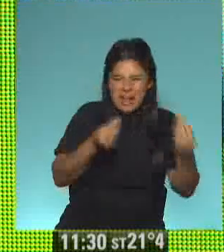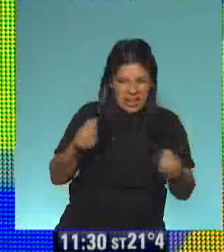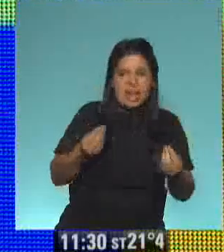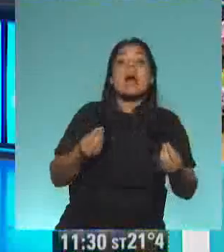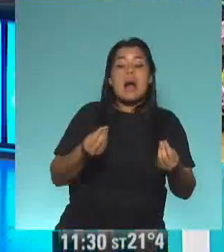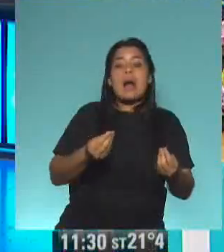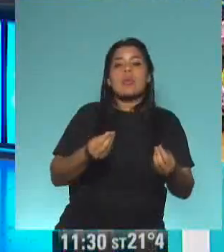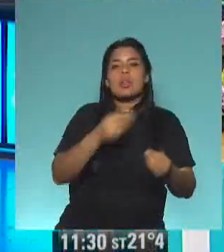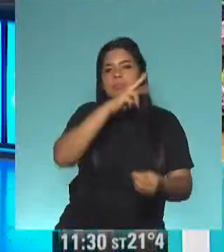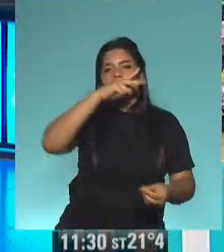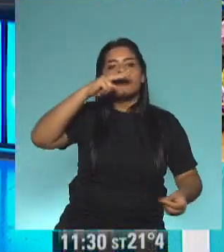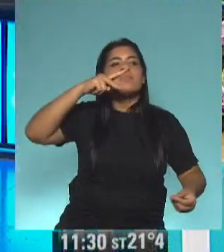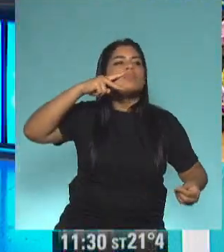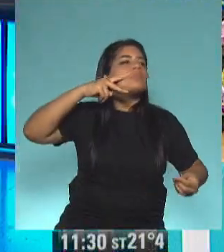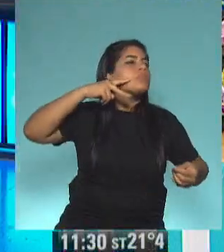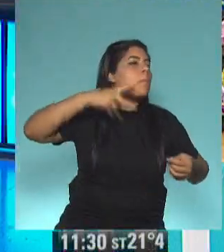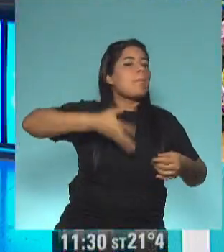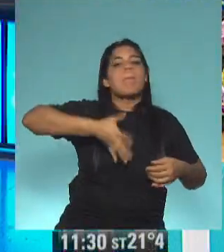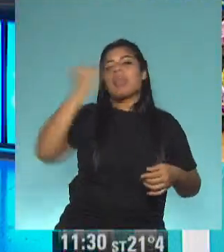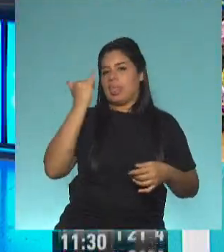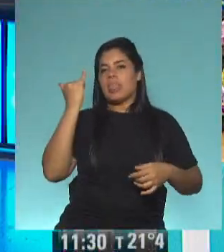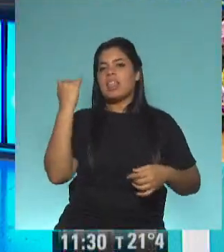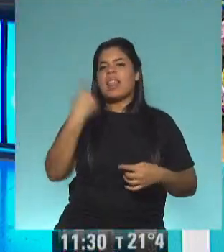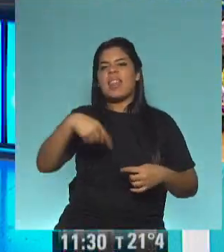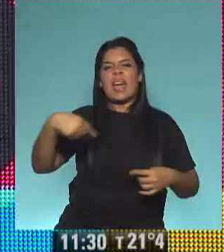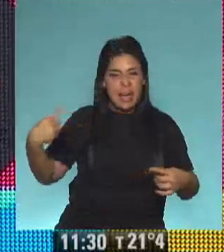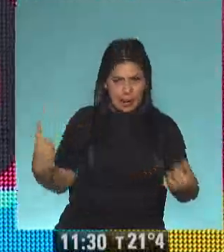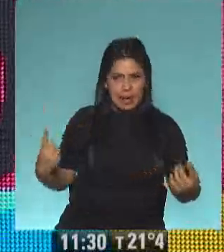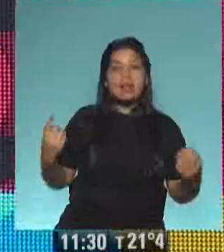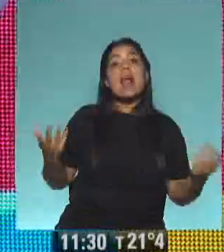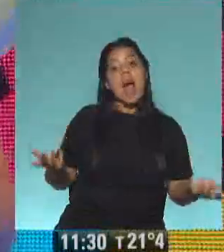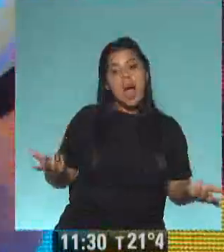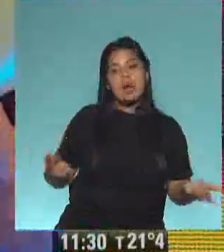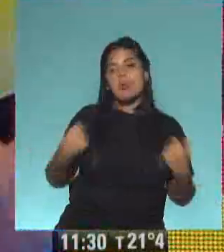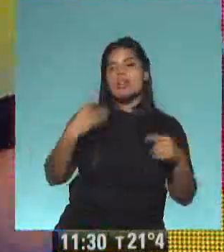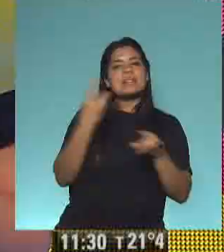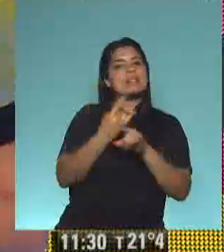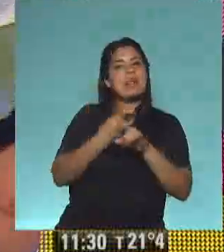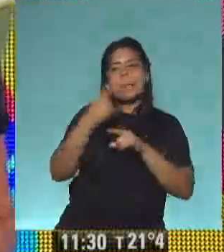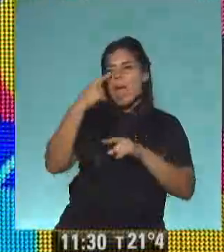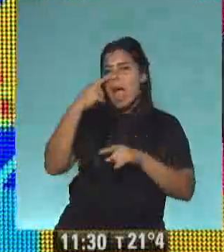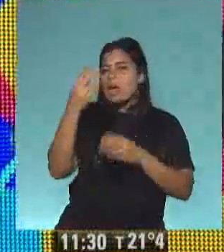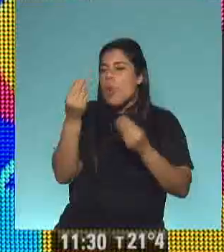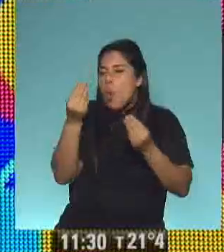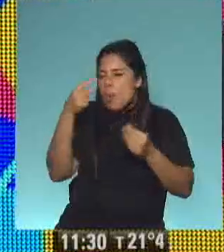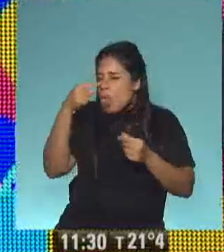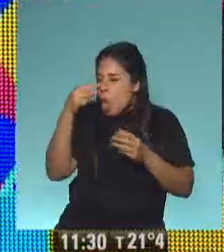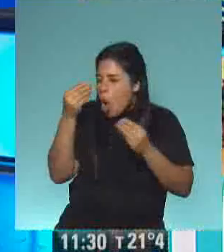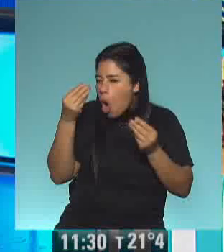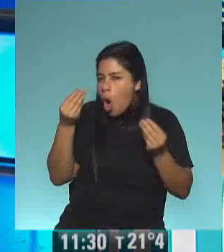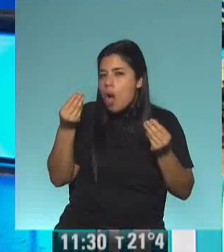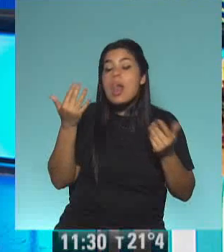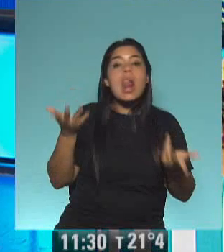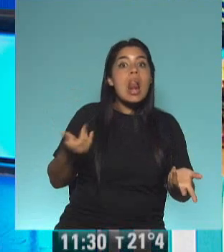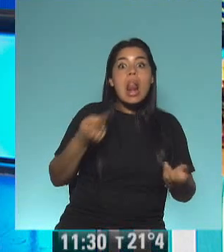en el aire. Mirá. Si por eso es que tenemos humedad, claro, en el interior de la nariz, que es lo que nos permite ir captando